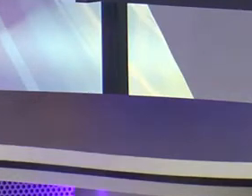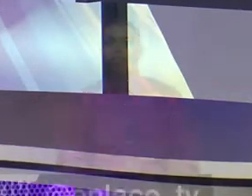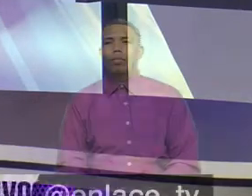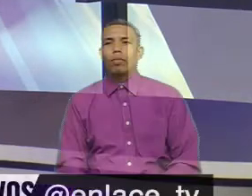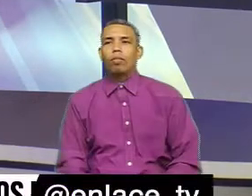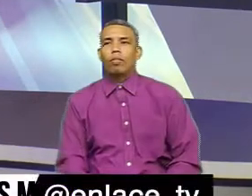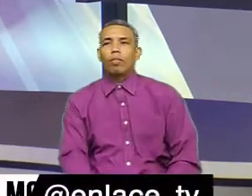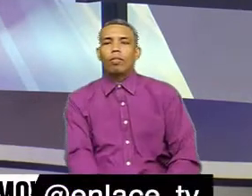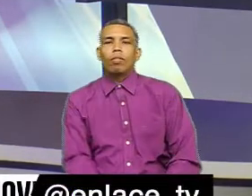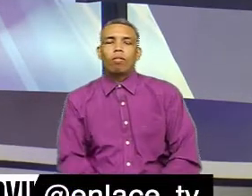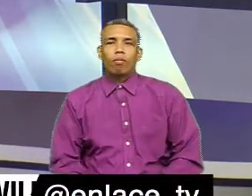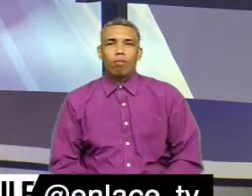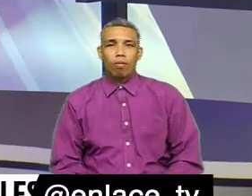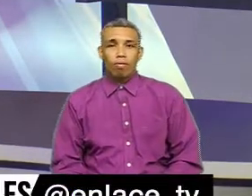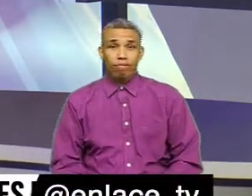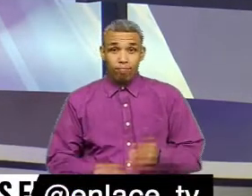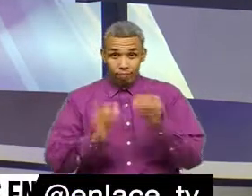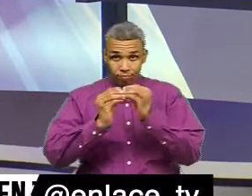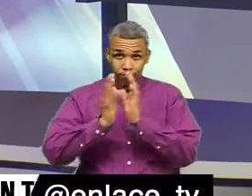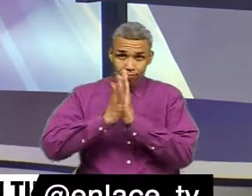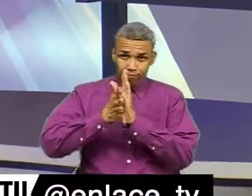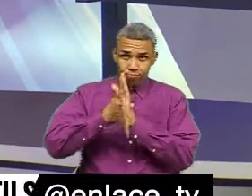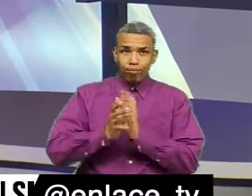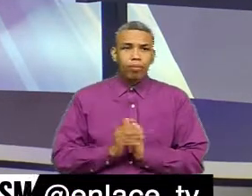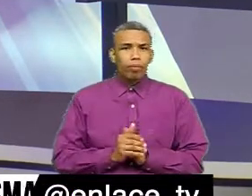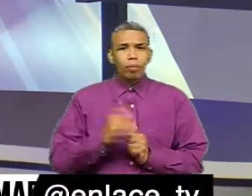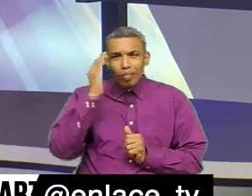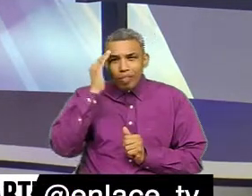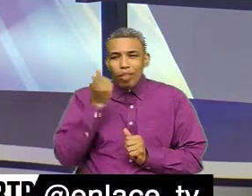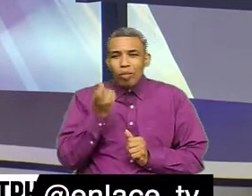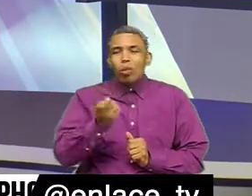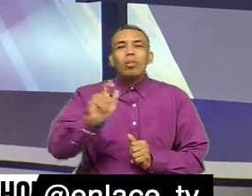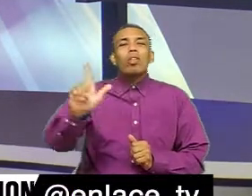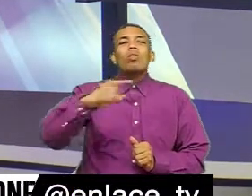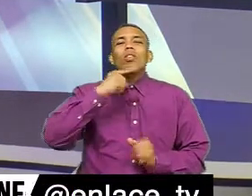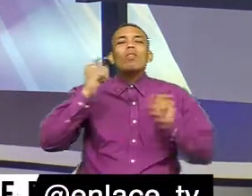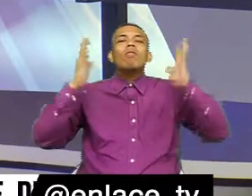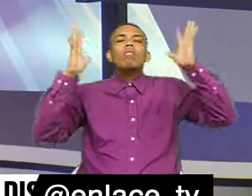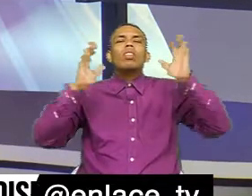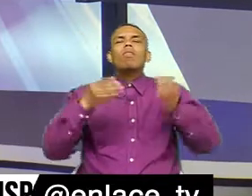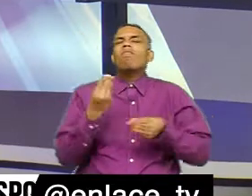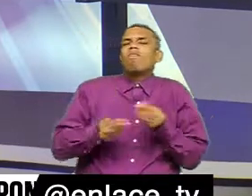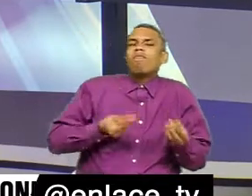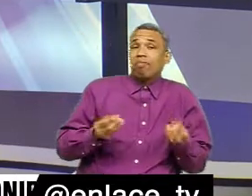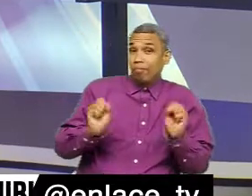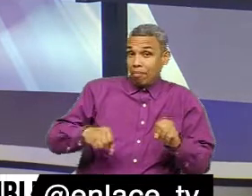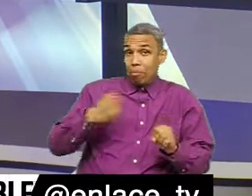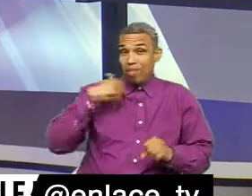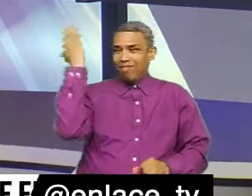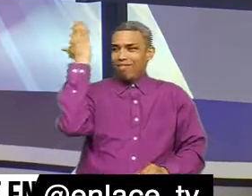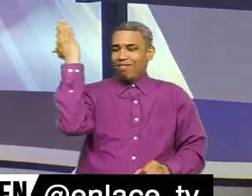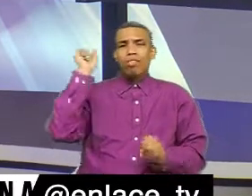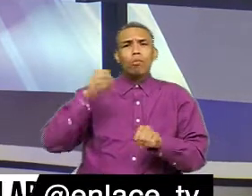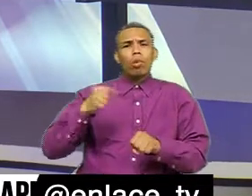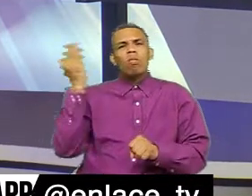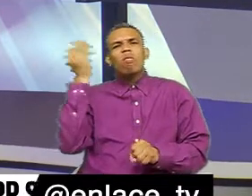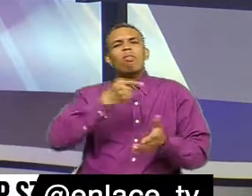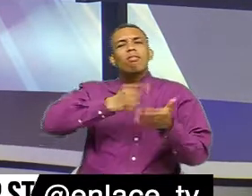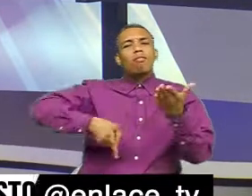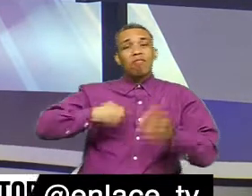Regresamos a Enlace Noticias y para este puente festivo de Reyes les recomendamos la película colombiana El Paseo 4, que se encuentra en cartelera desde hace varias